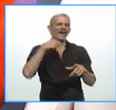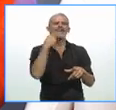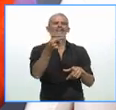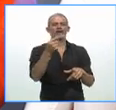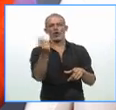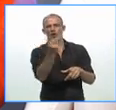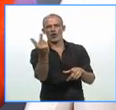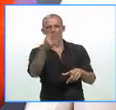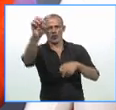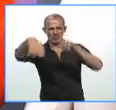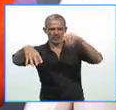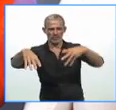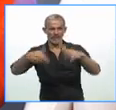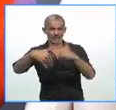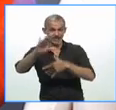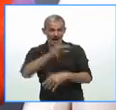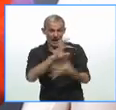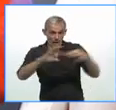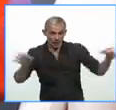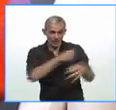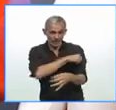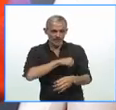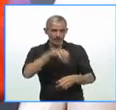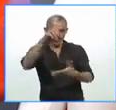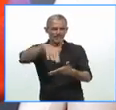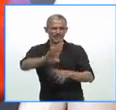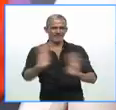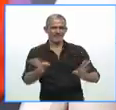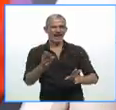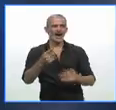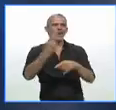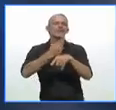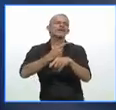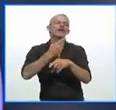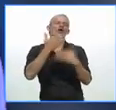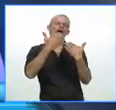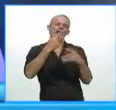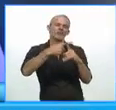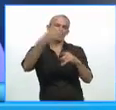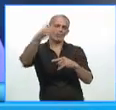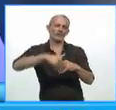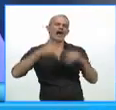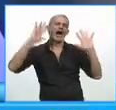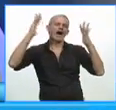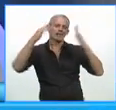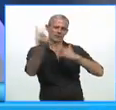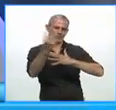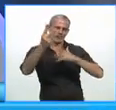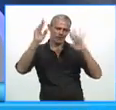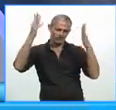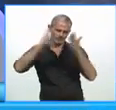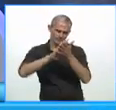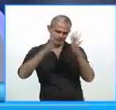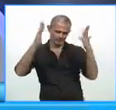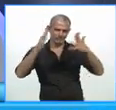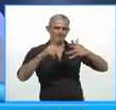estar justamente en los próximos Juegos Olímpicos de Río. Santi, ante todo, gracias por venir. Pedimos un aplauso grande para los dos. Un hombre